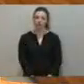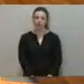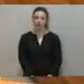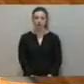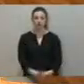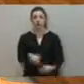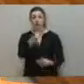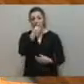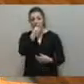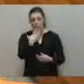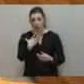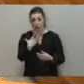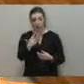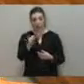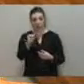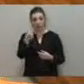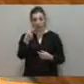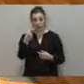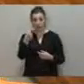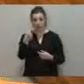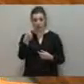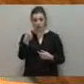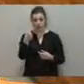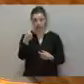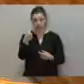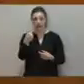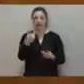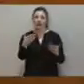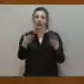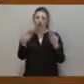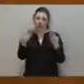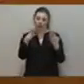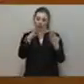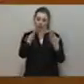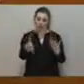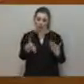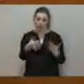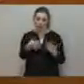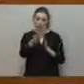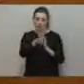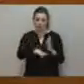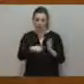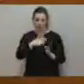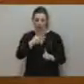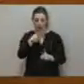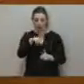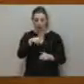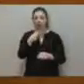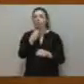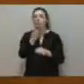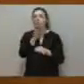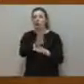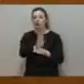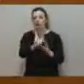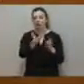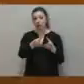Bueno, lo primero, agradecer la promoción de nuestro programa, señor portavoz del Partido